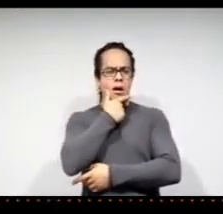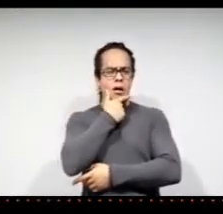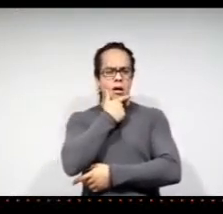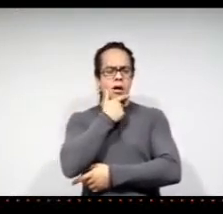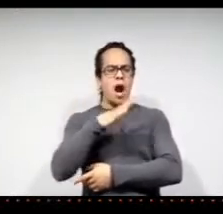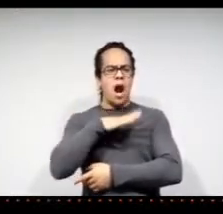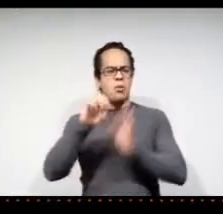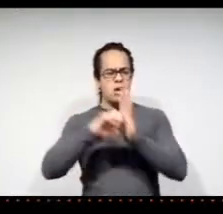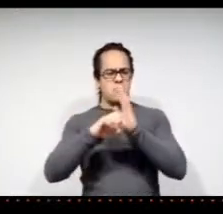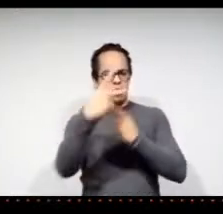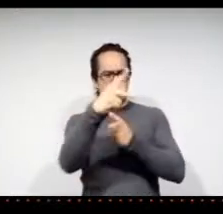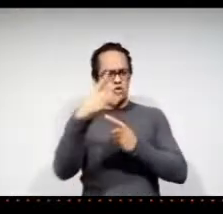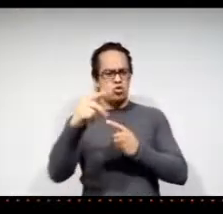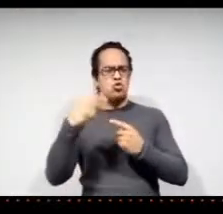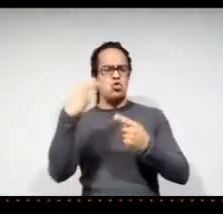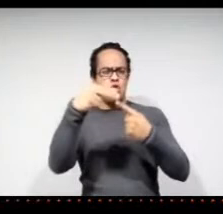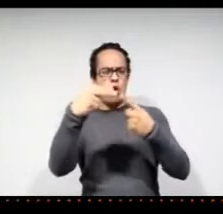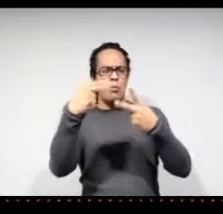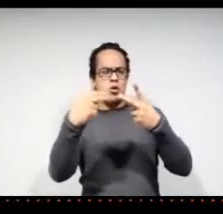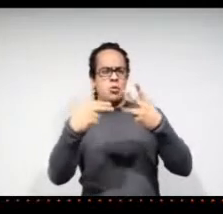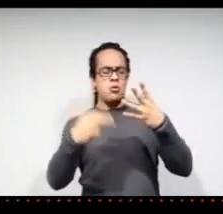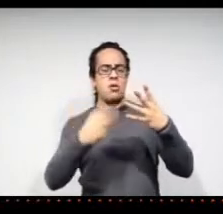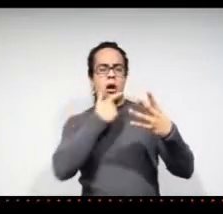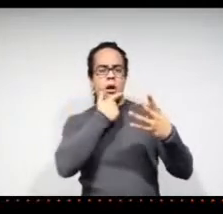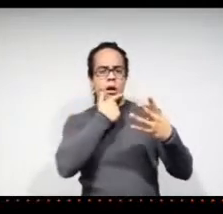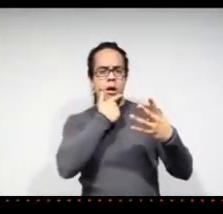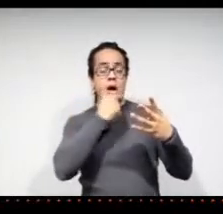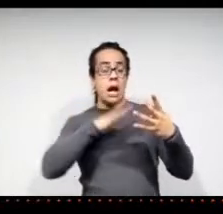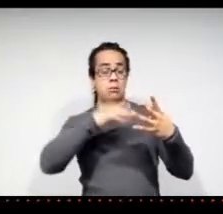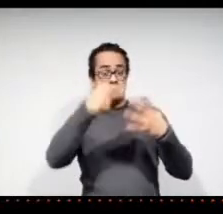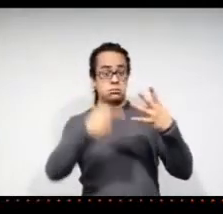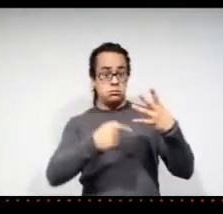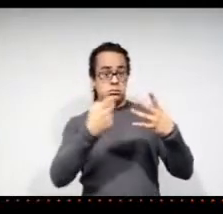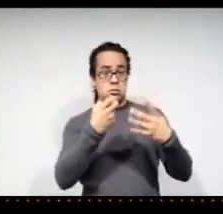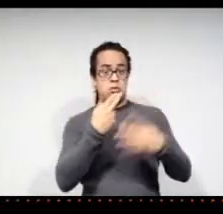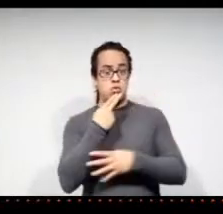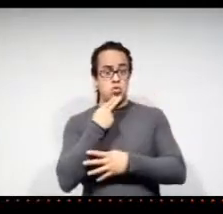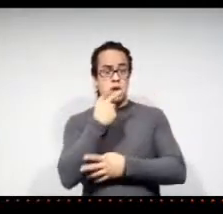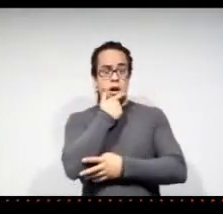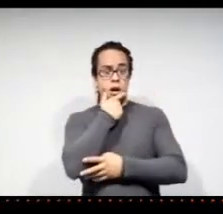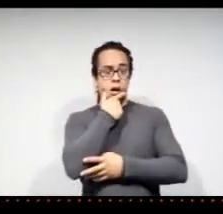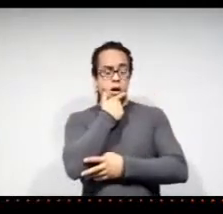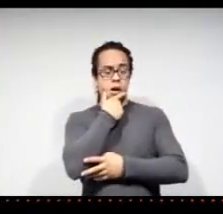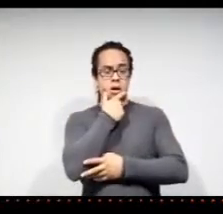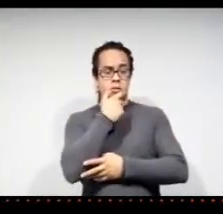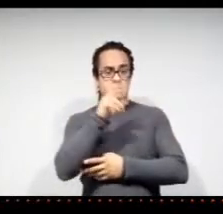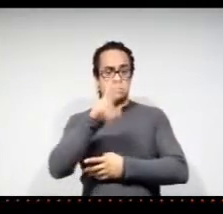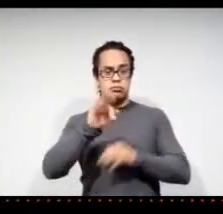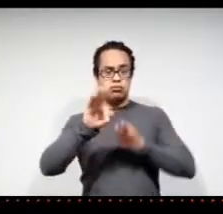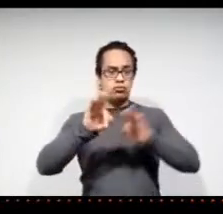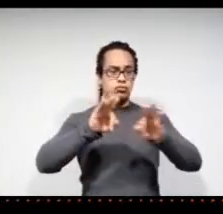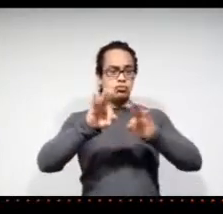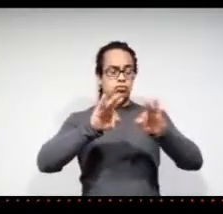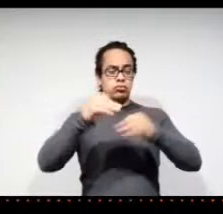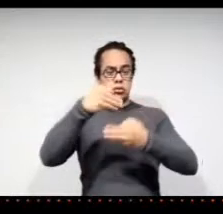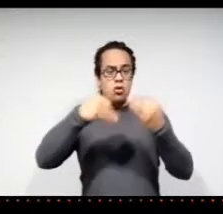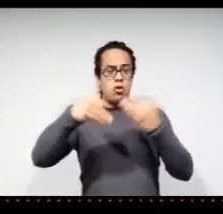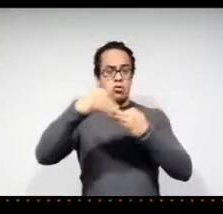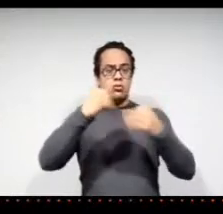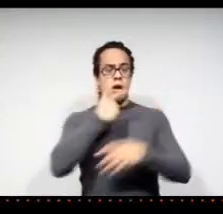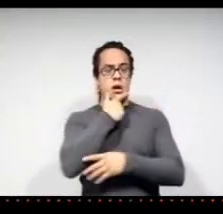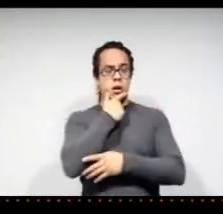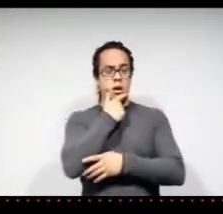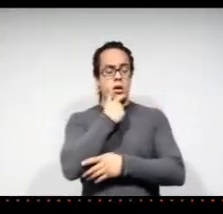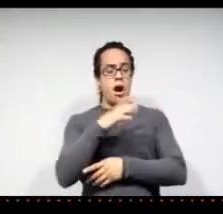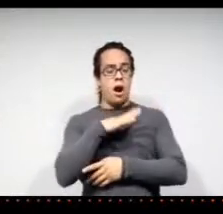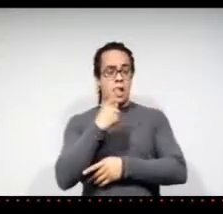mencionó están en inglés, como Boost Your Skills, se trabaja en ese idioma. Y de los cursos que dieron y que se incluyen aquí,